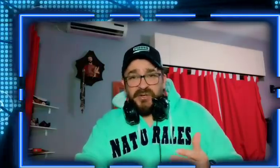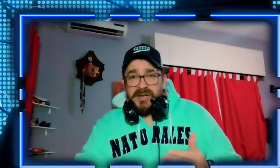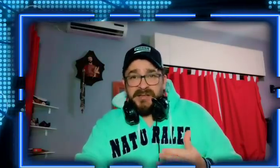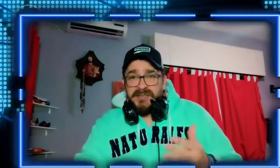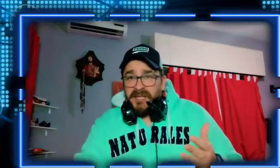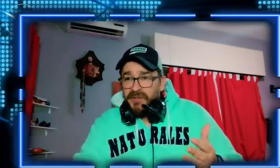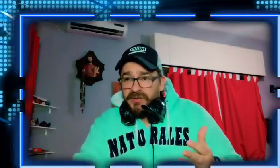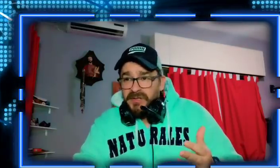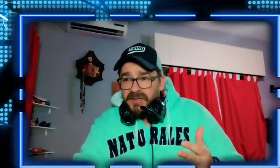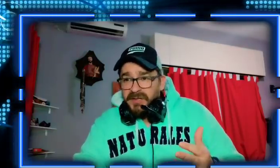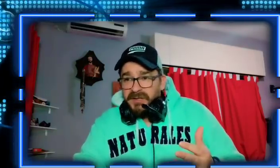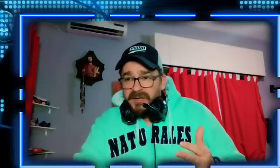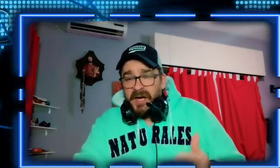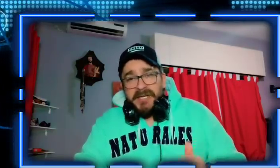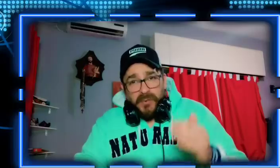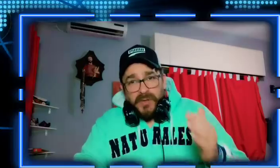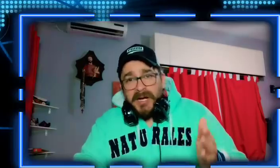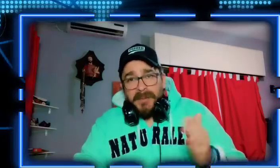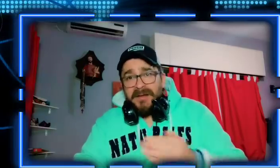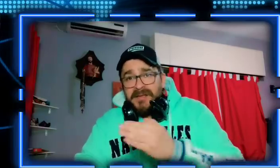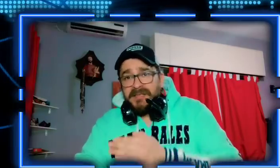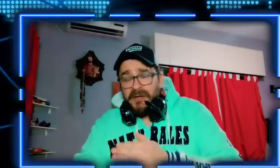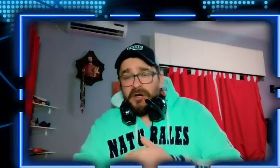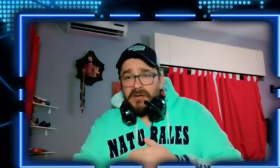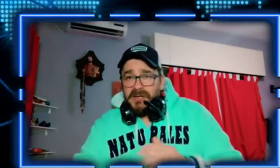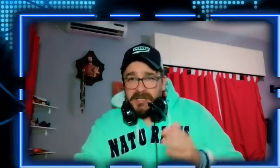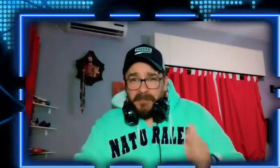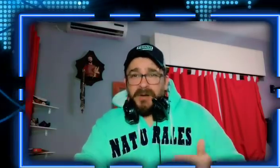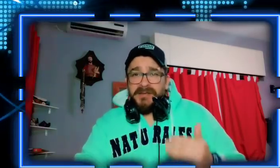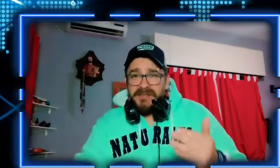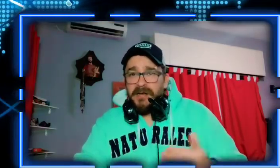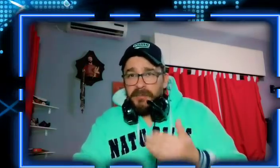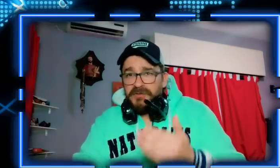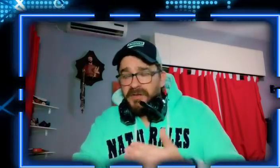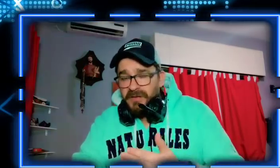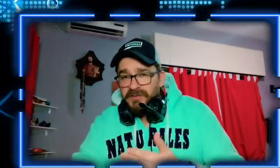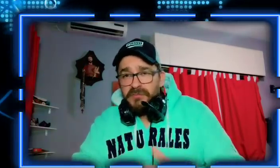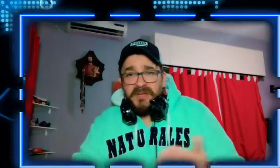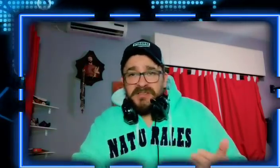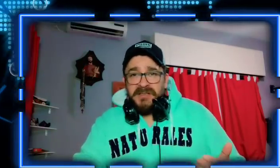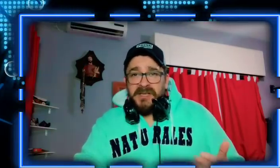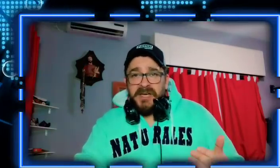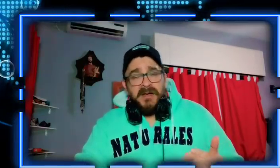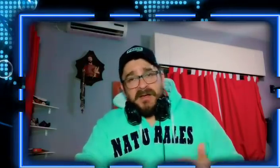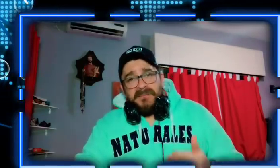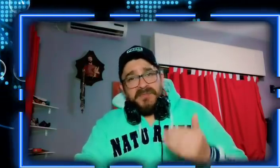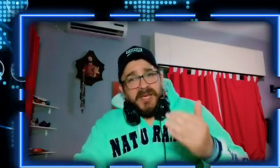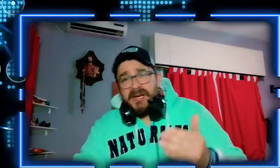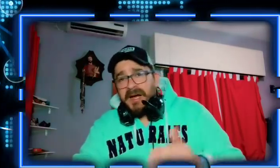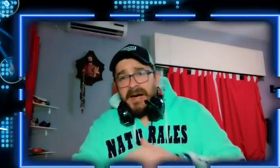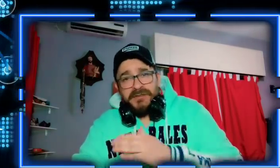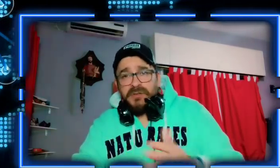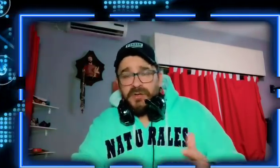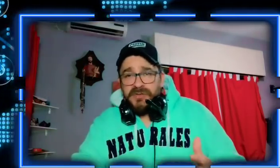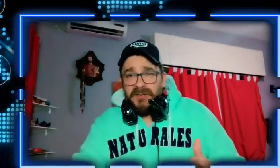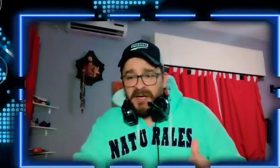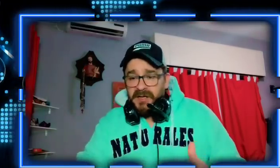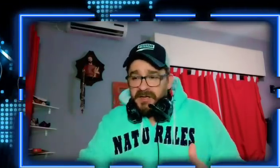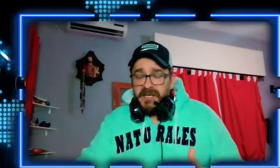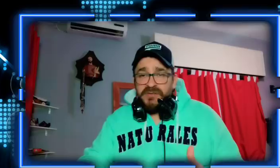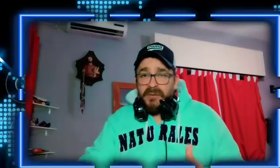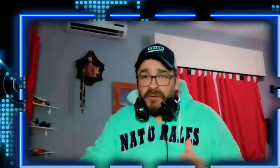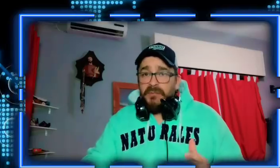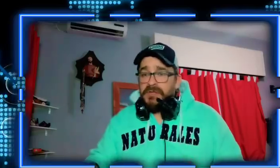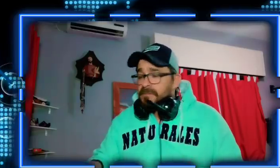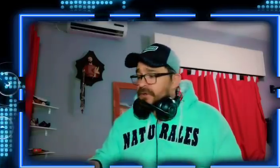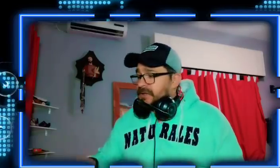que creo que dictador, hay que buscar la palabra dictador y después decirle a López Obrador eso. Es un presidente que deja a todos